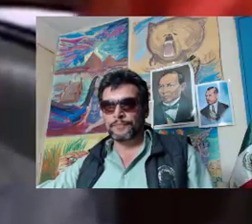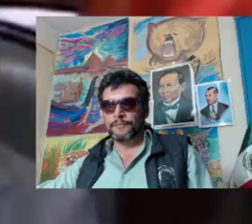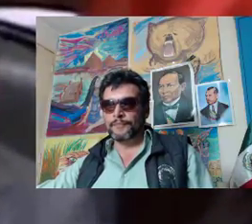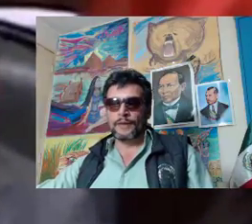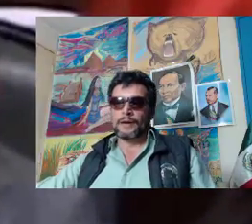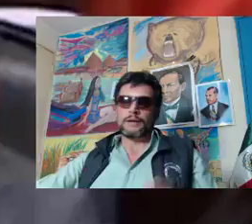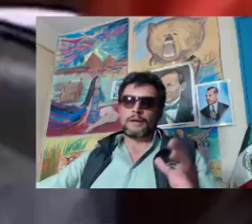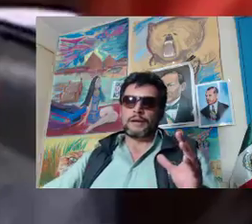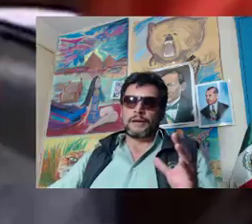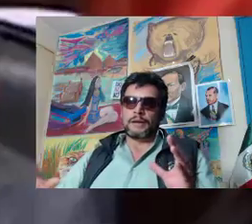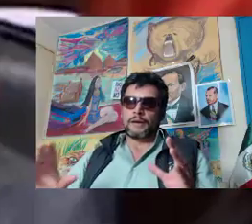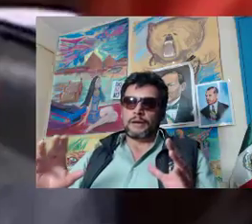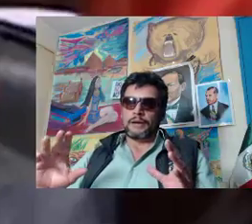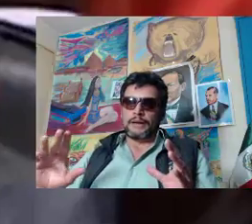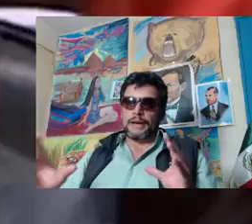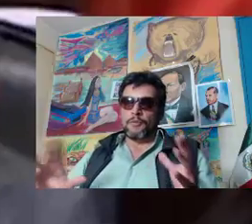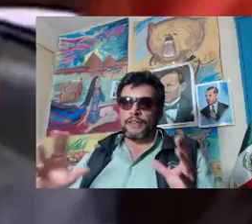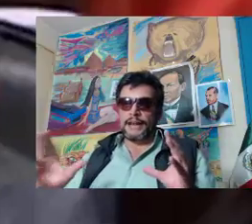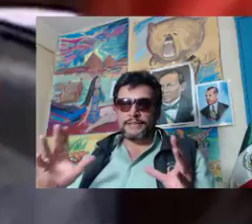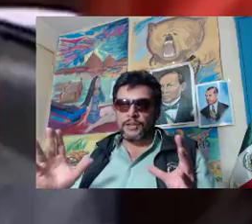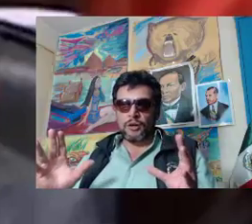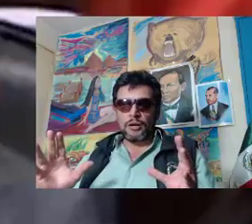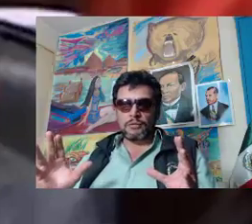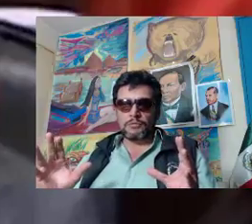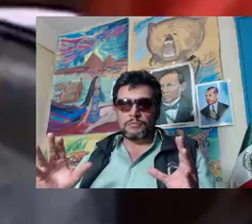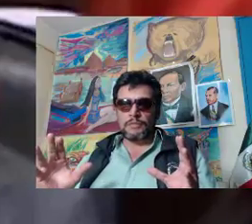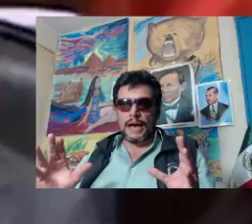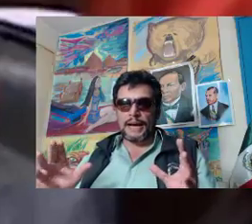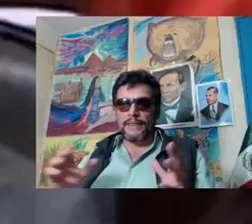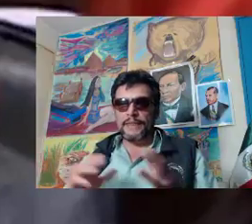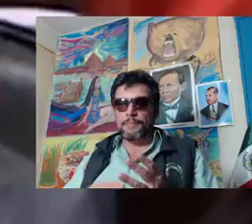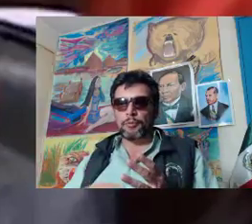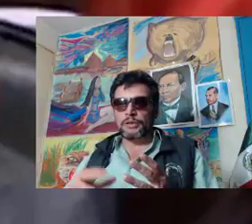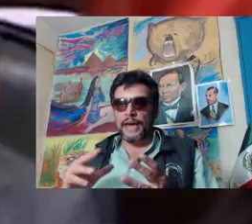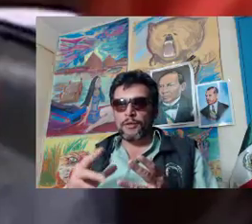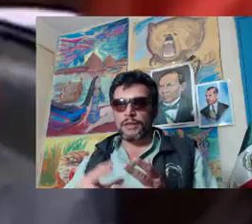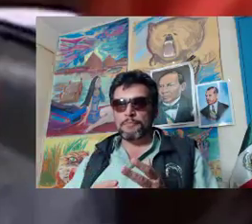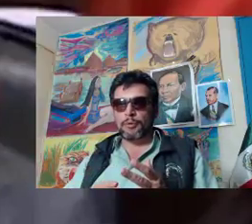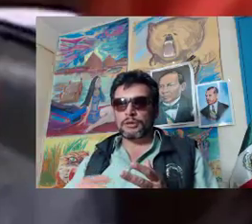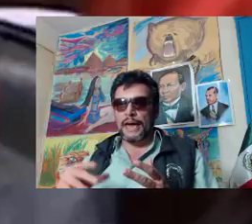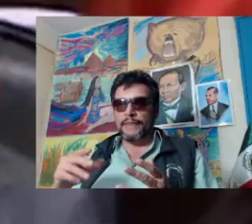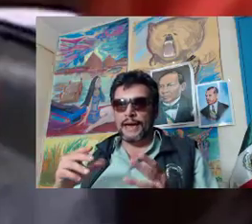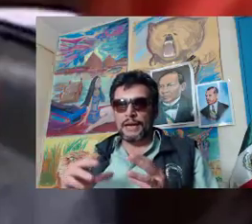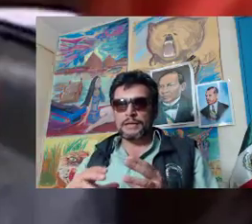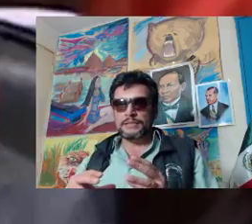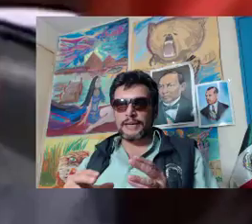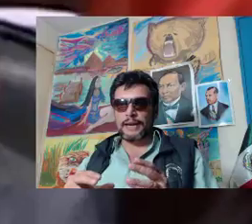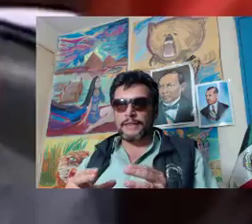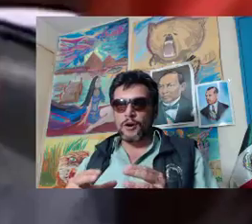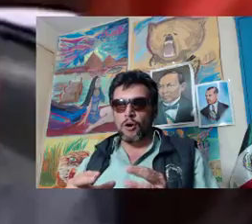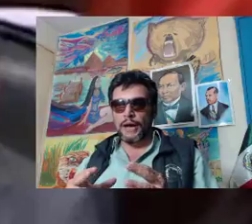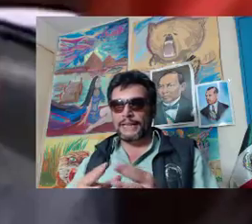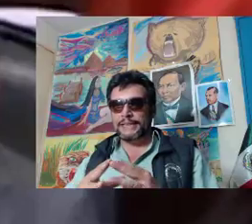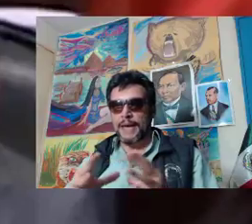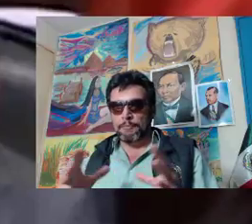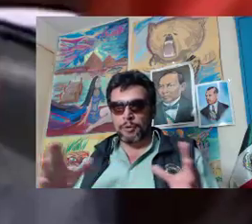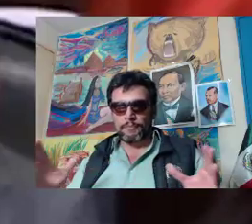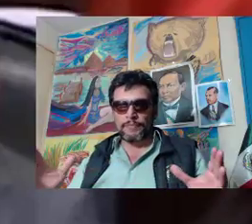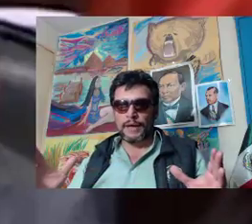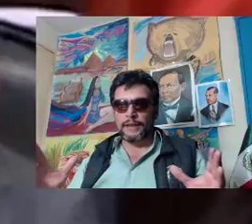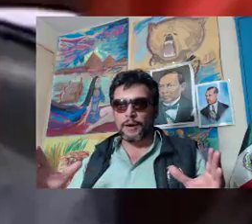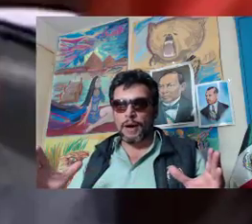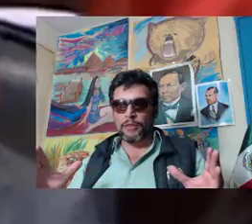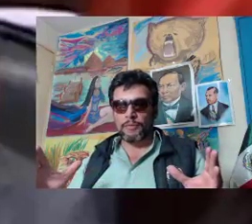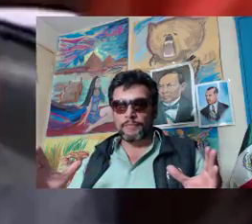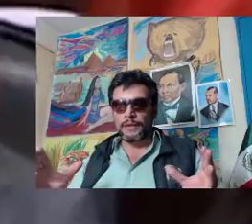estoy en el uso de la... En la moderación, a cada diputado o diputada se le dio el